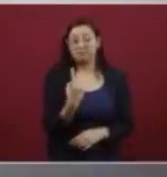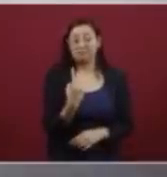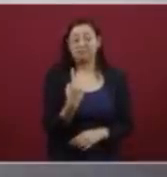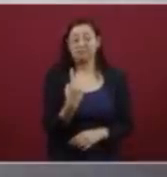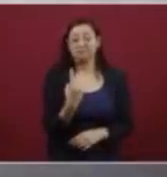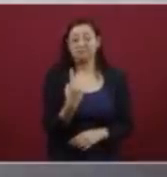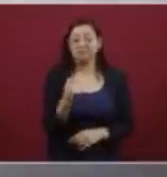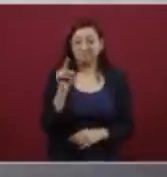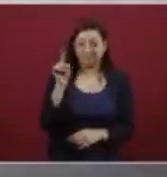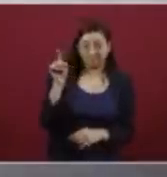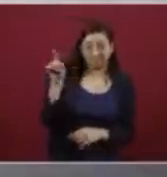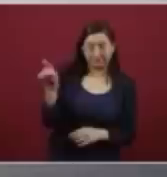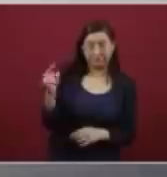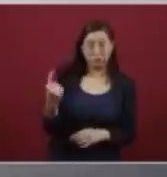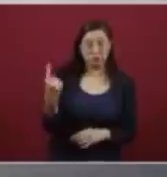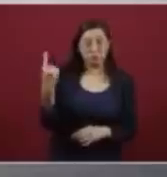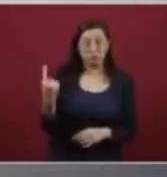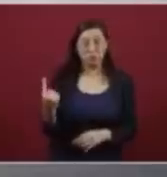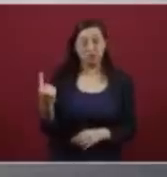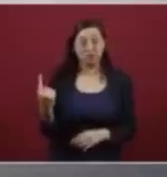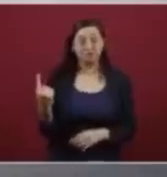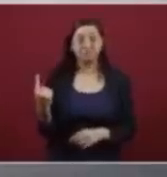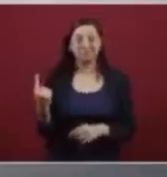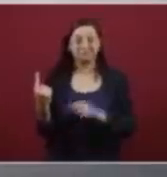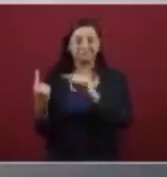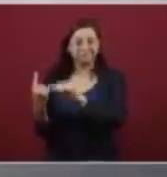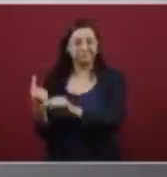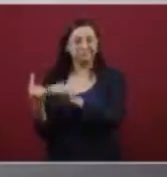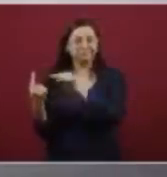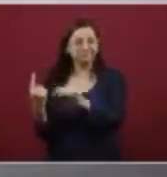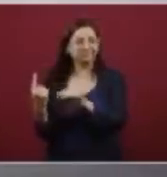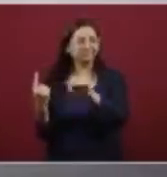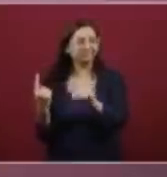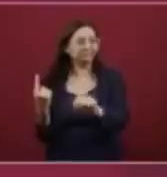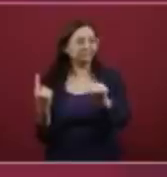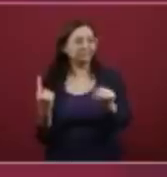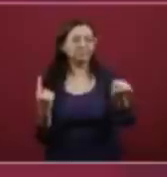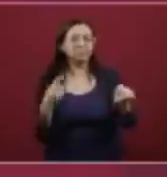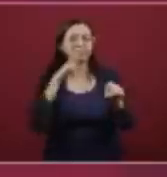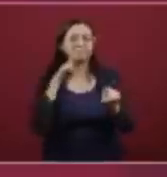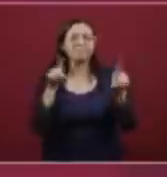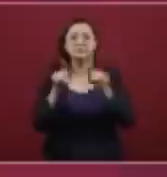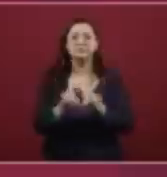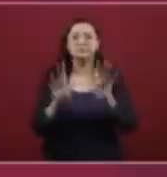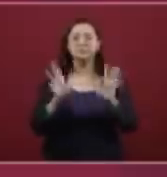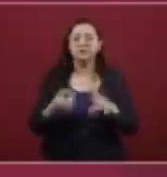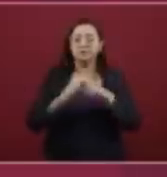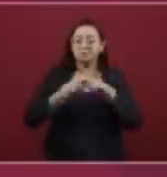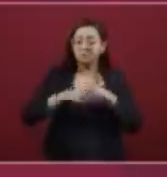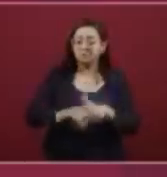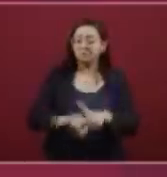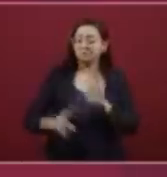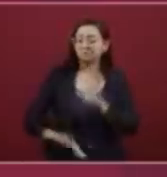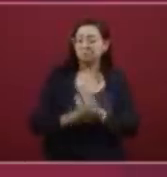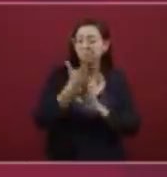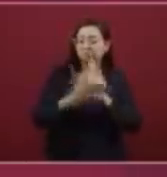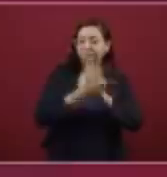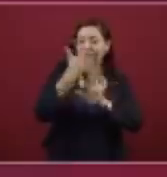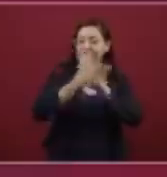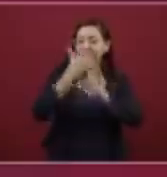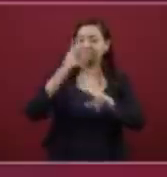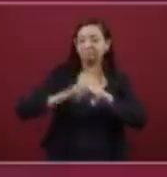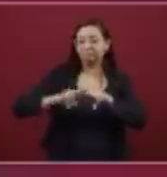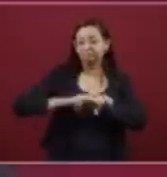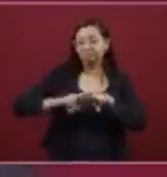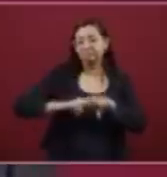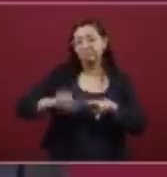y van a empezar ya las obras en el Istmo de Tehuantepec y la construcción del